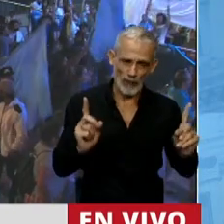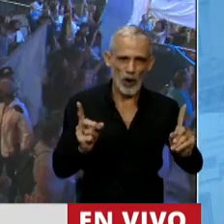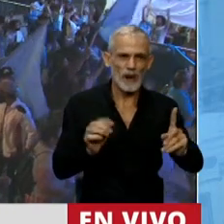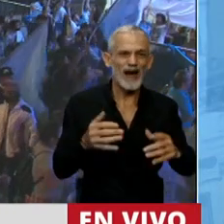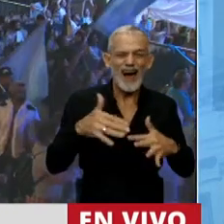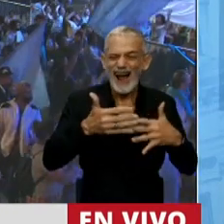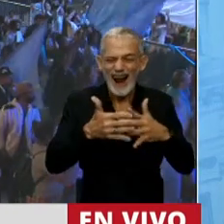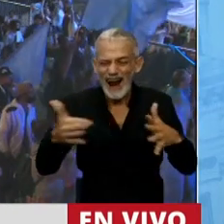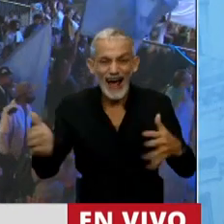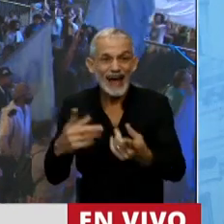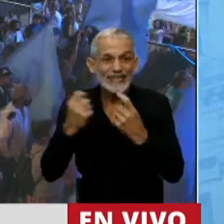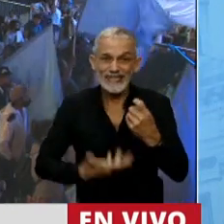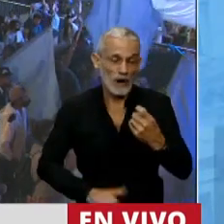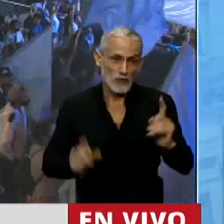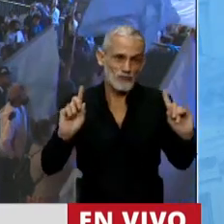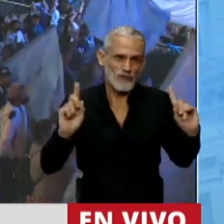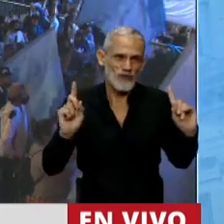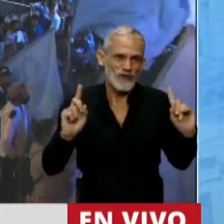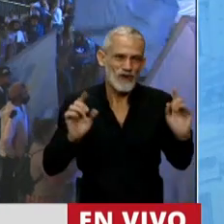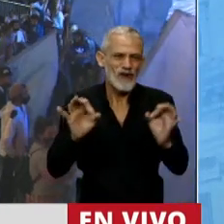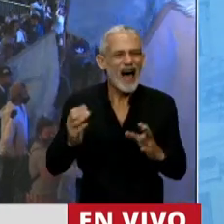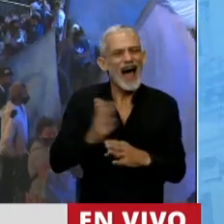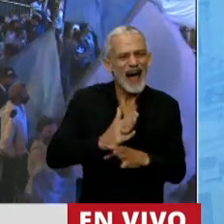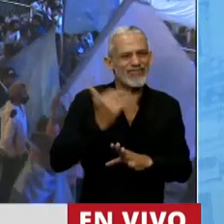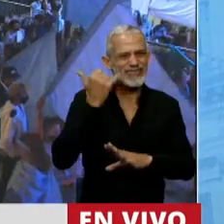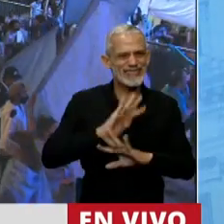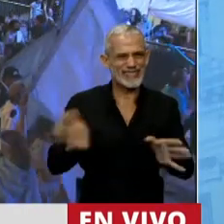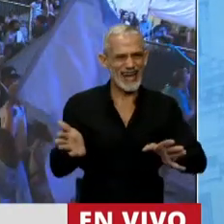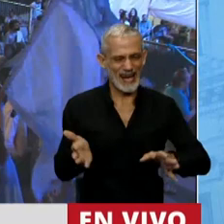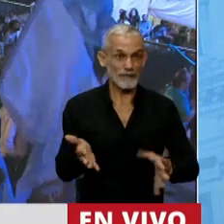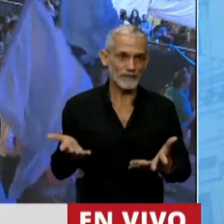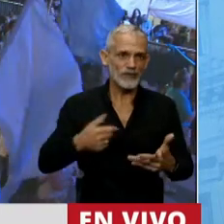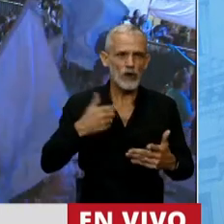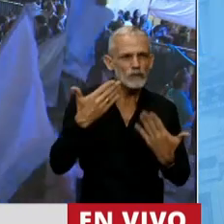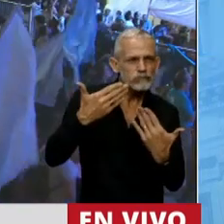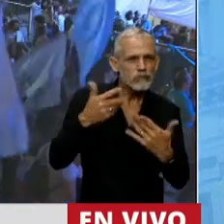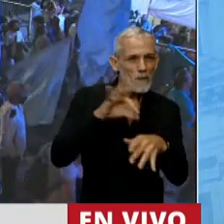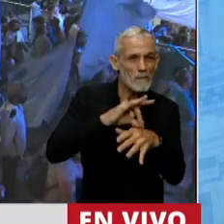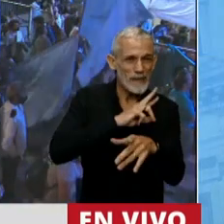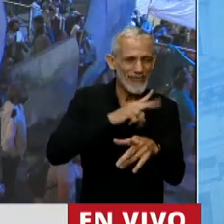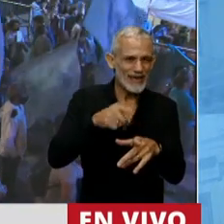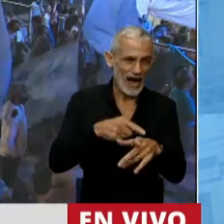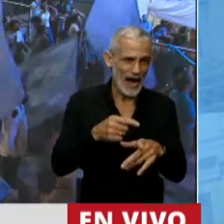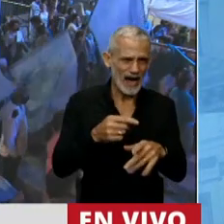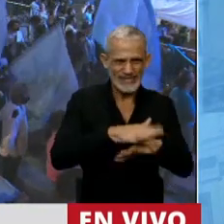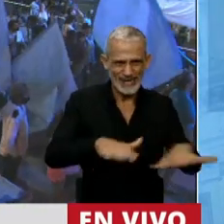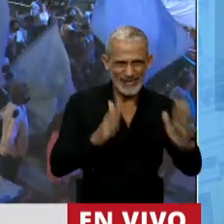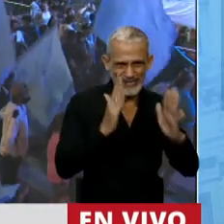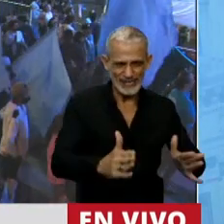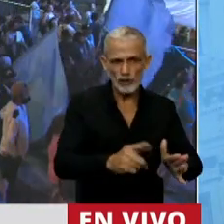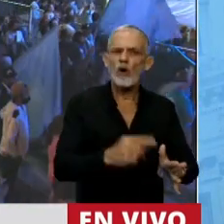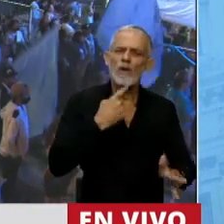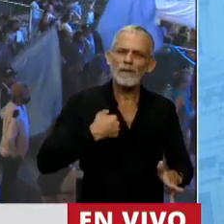la necesidad de abortar. Y hablaba también con otra médica amiga, una pediatra, y me